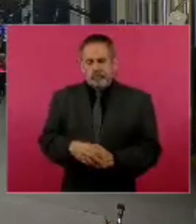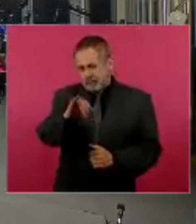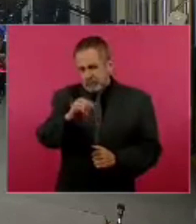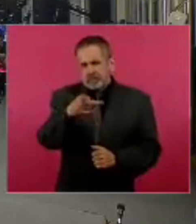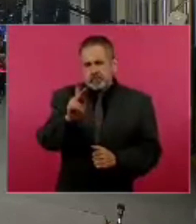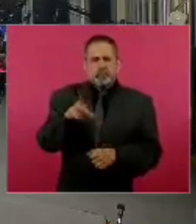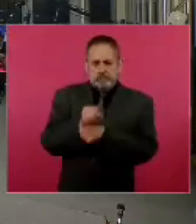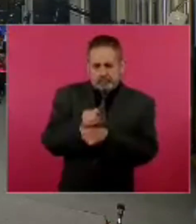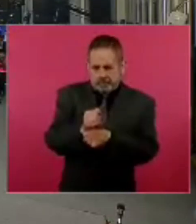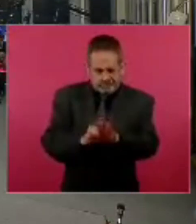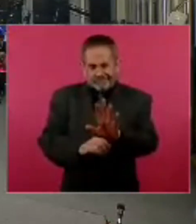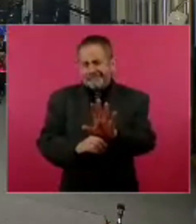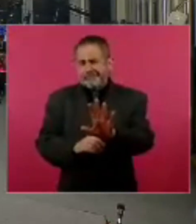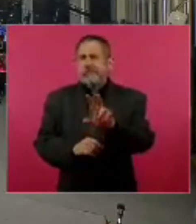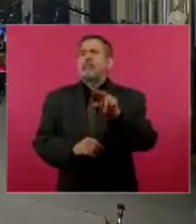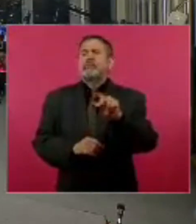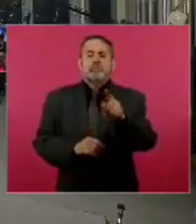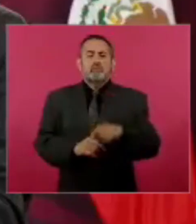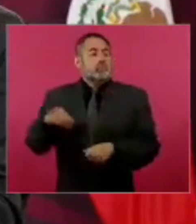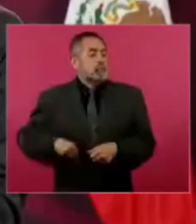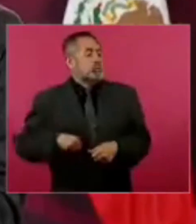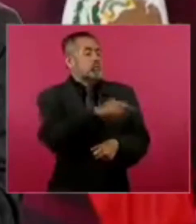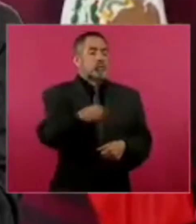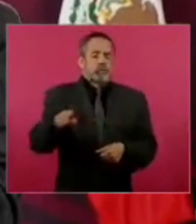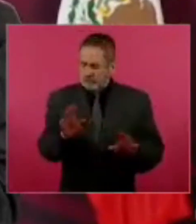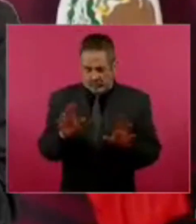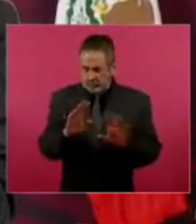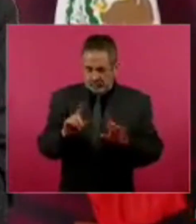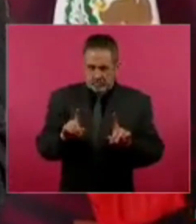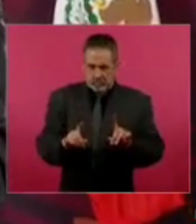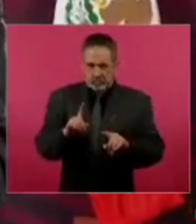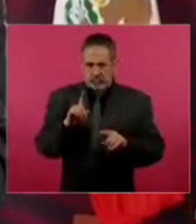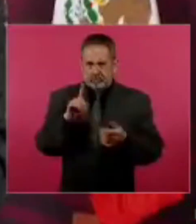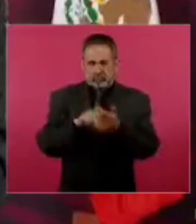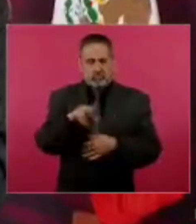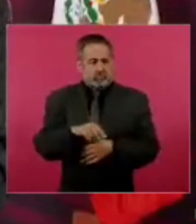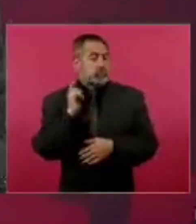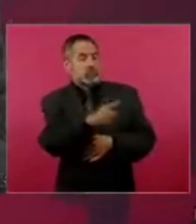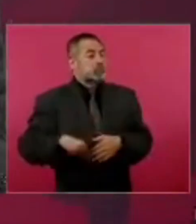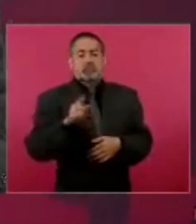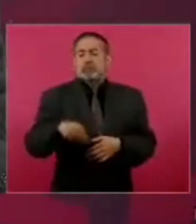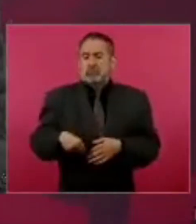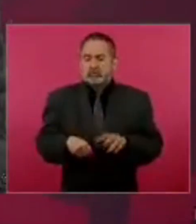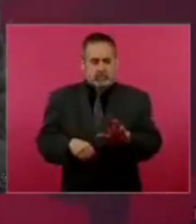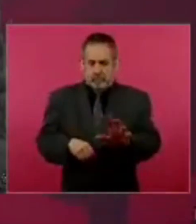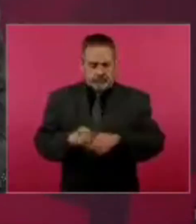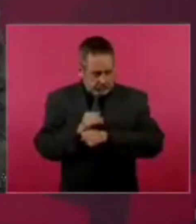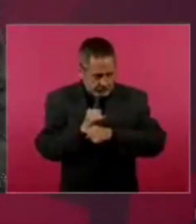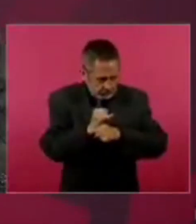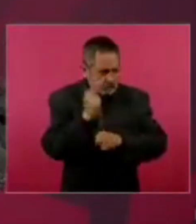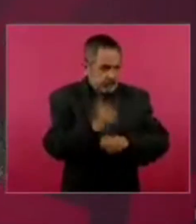Sí, pero se va a hacer la investigación, o sea, no es culpar por culpar. Nosotros nunca actuamos así.